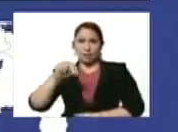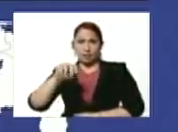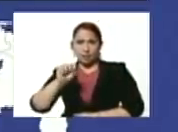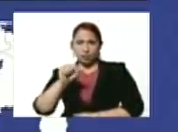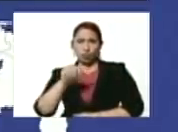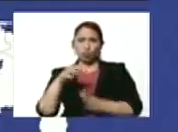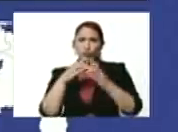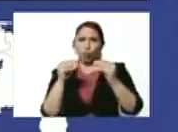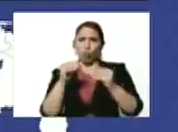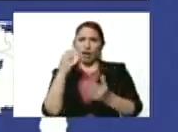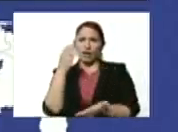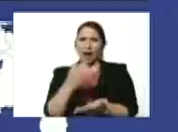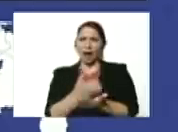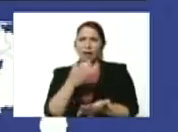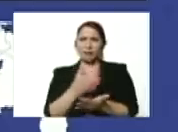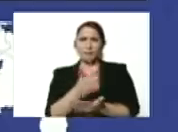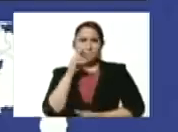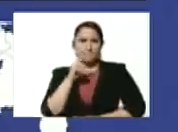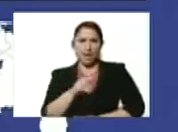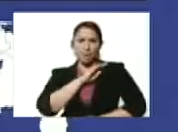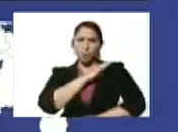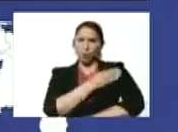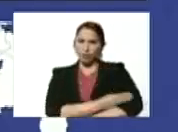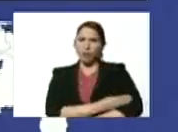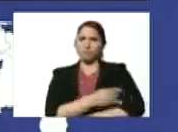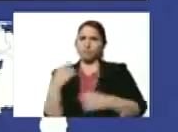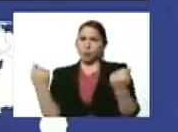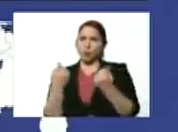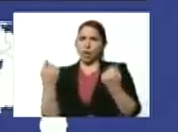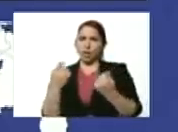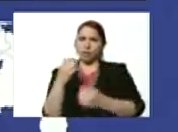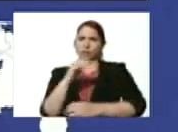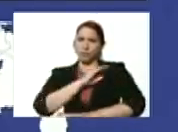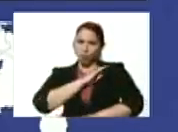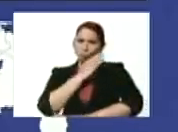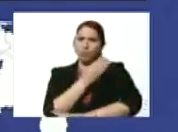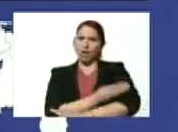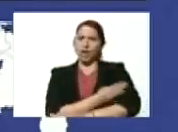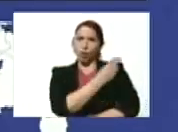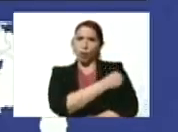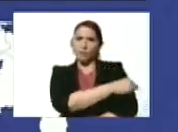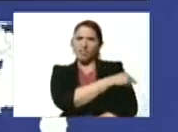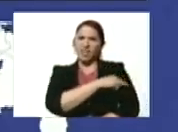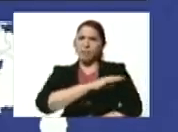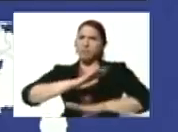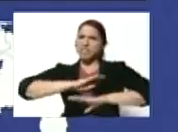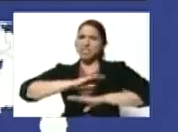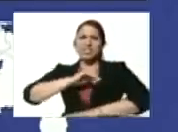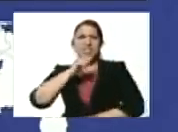el poder popular se empodere de su propio hospital, porque ese hospital le pertenece al pueblo.